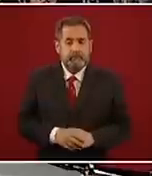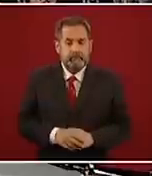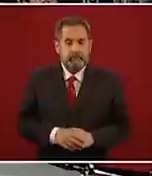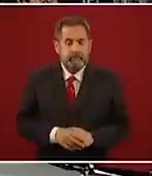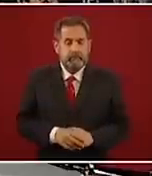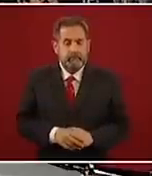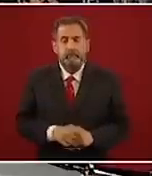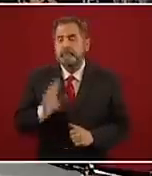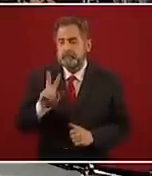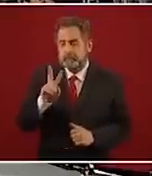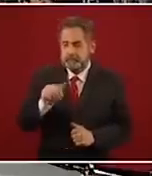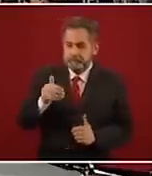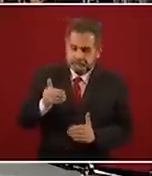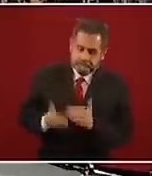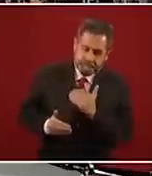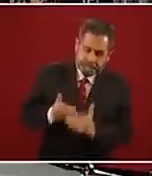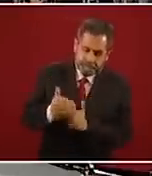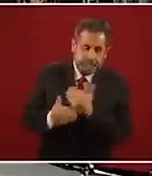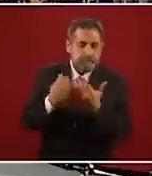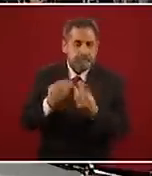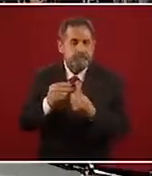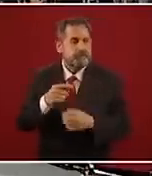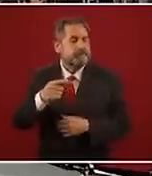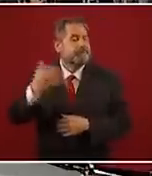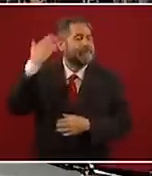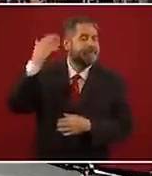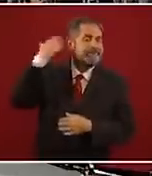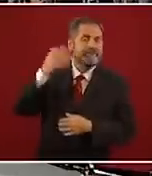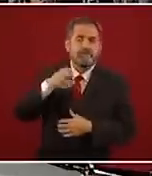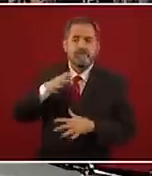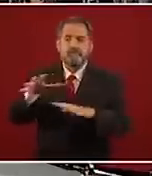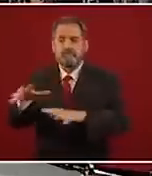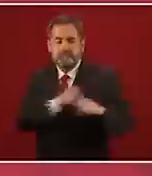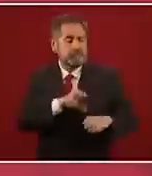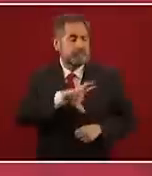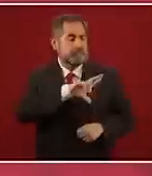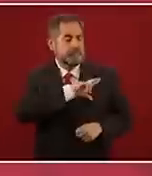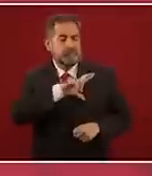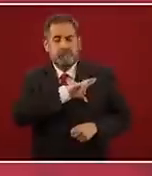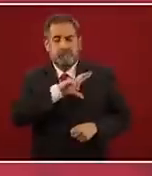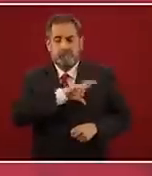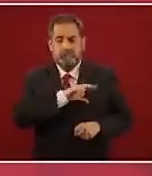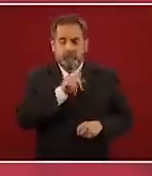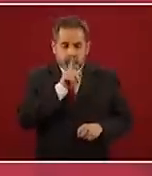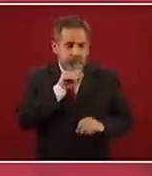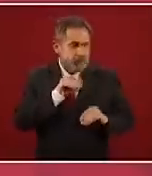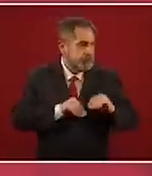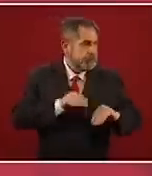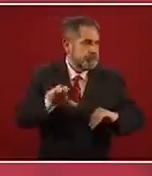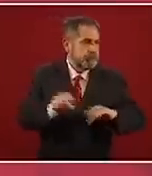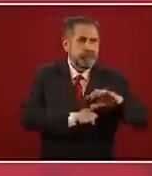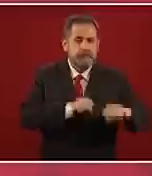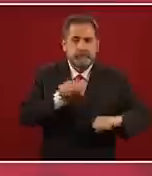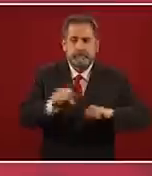se avanzó mucho en una especie de privatización silenciosa en materia